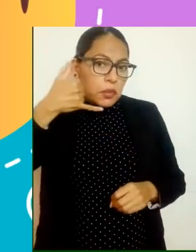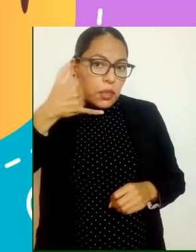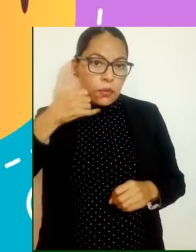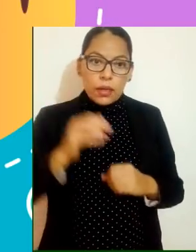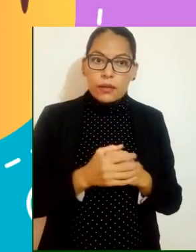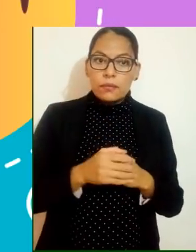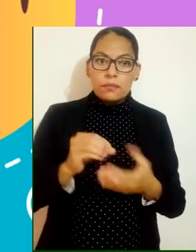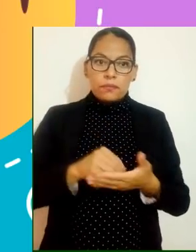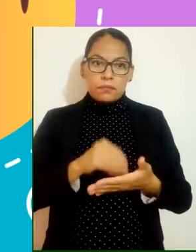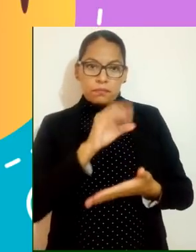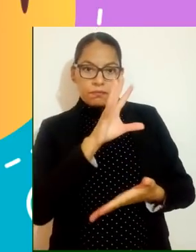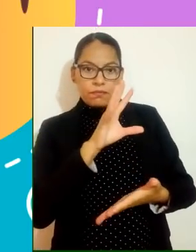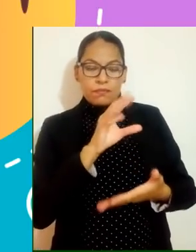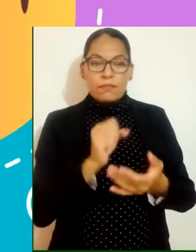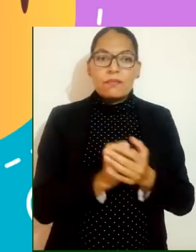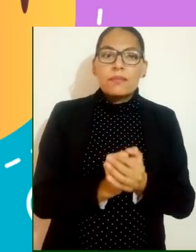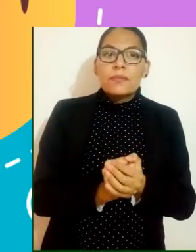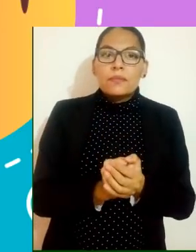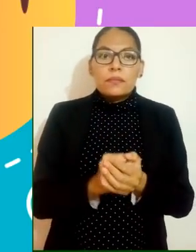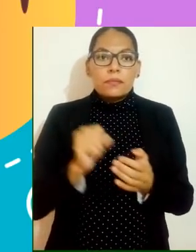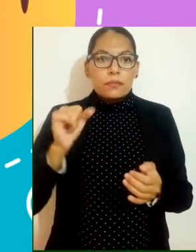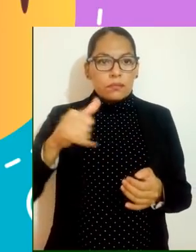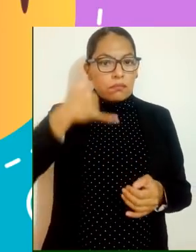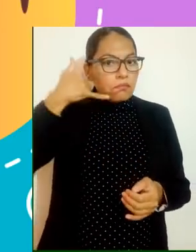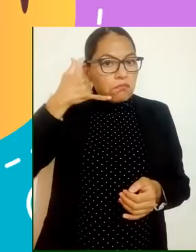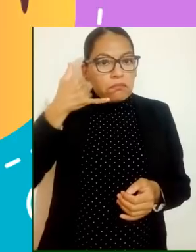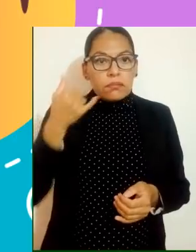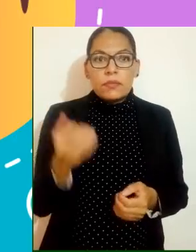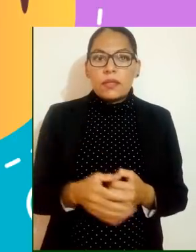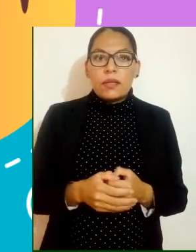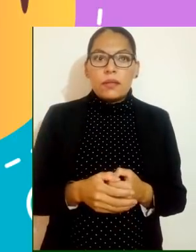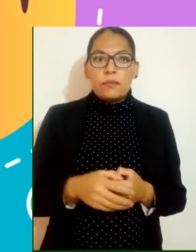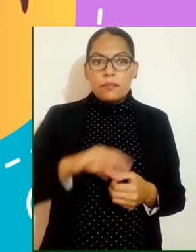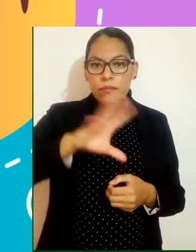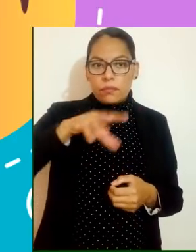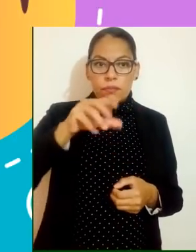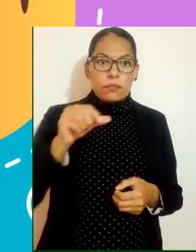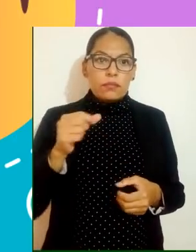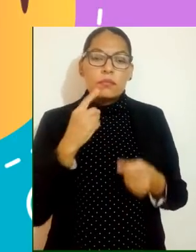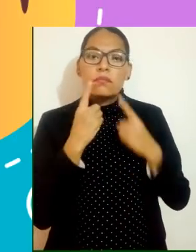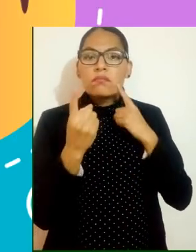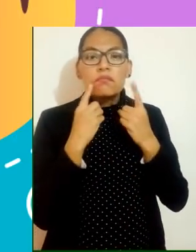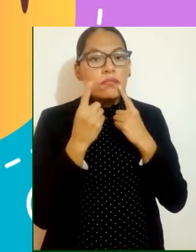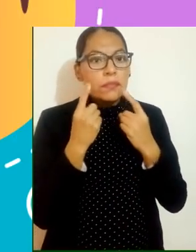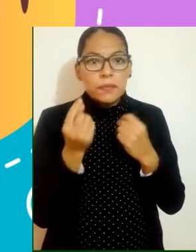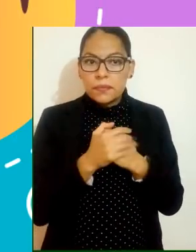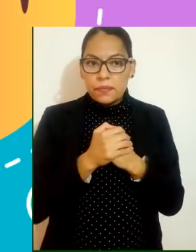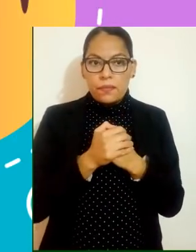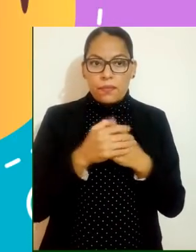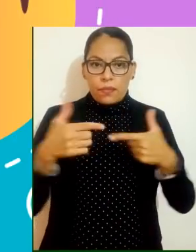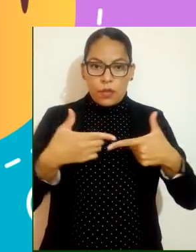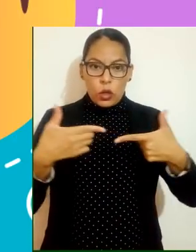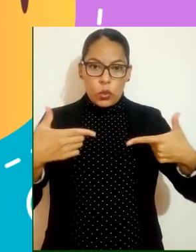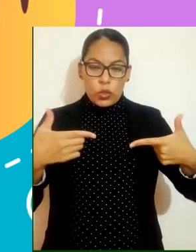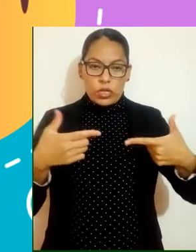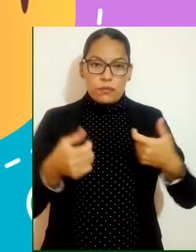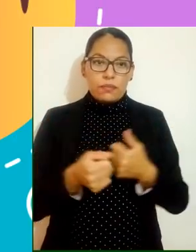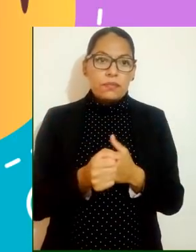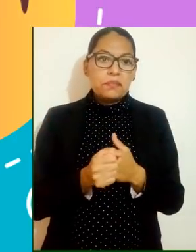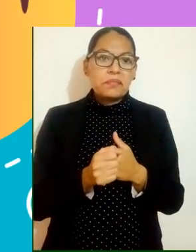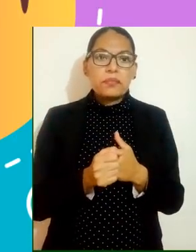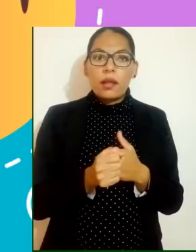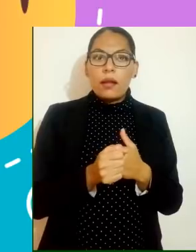Pero déjame decirte que cuando tú utilizas estas tecnologías para enseñar y tus niños para